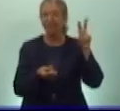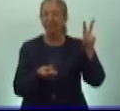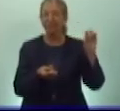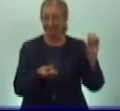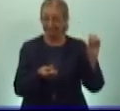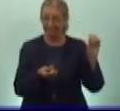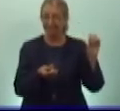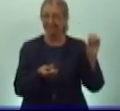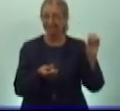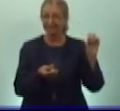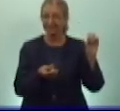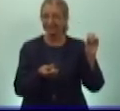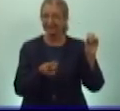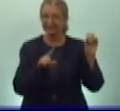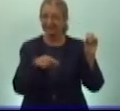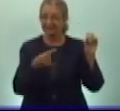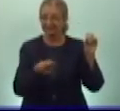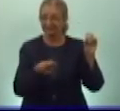20,